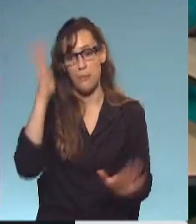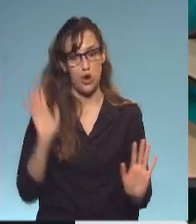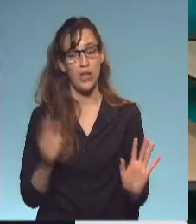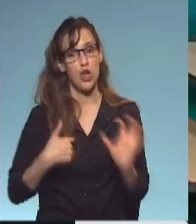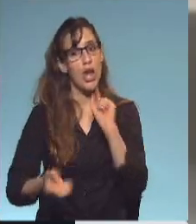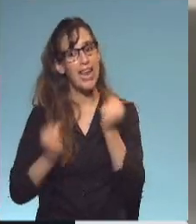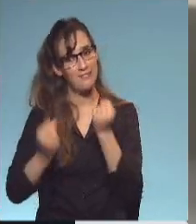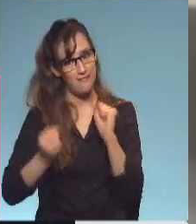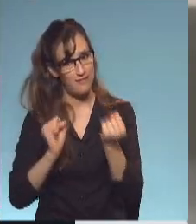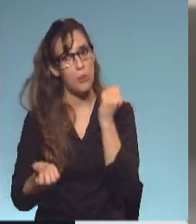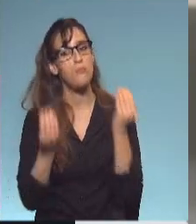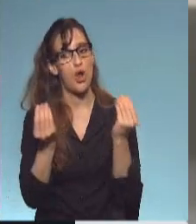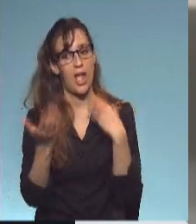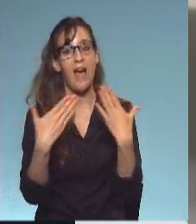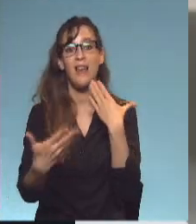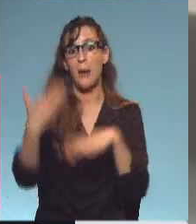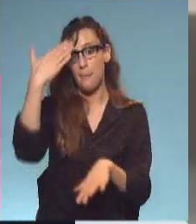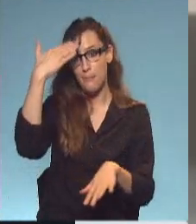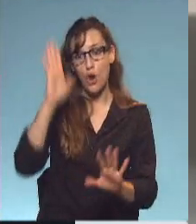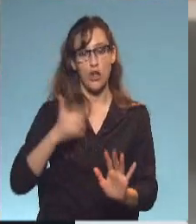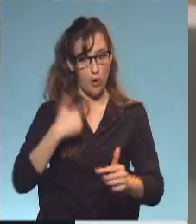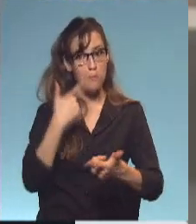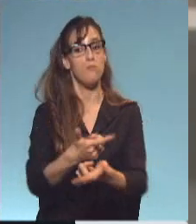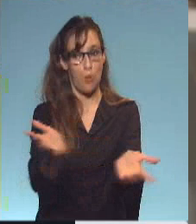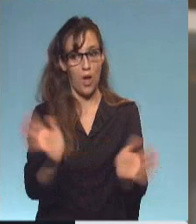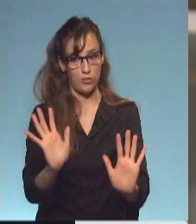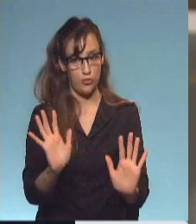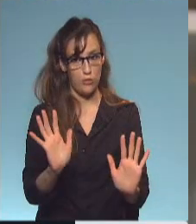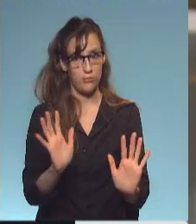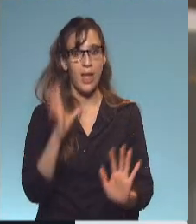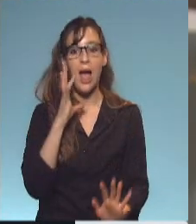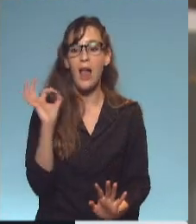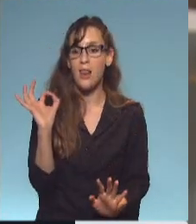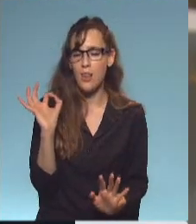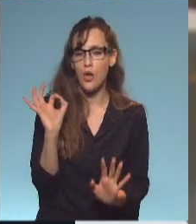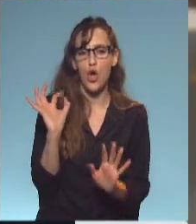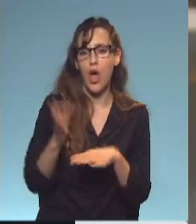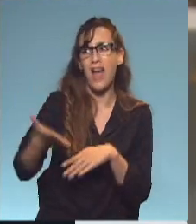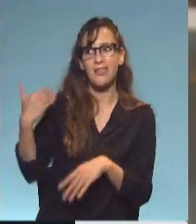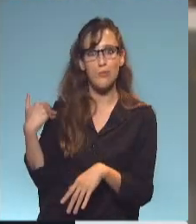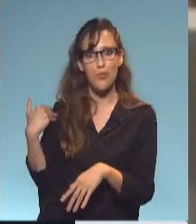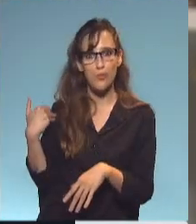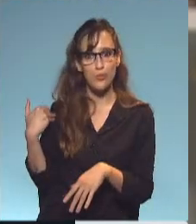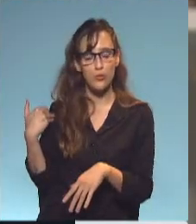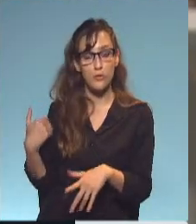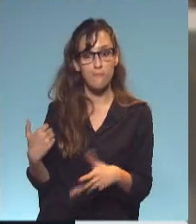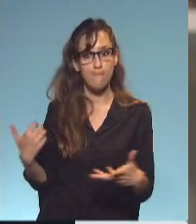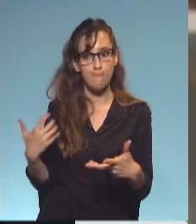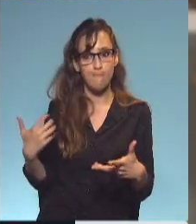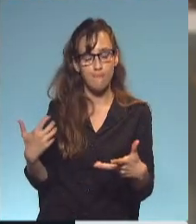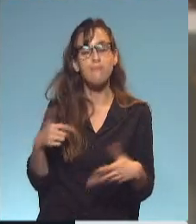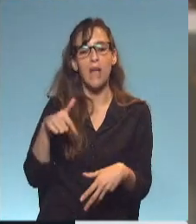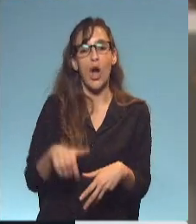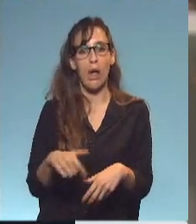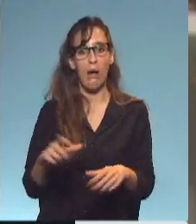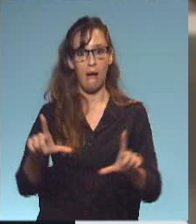qué? Porque no, para hablar de memoria voy a hacer una demostración de memoria. ¡Epa! Pero es algo que hace mucho que no hago y lo estoy haciendo frente a todo el país. Entonces me da un poco